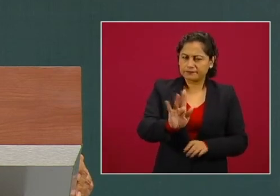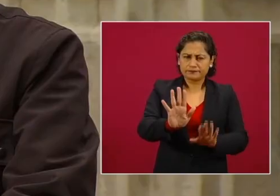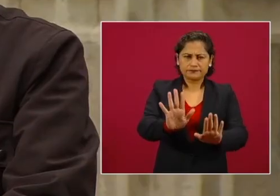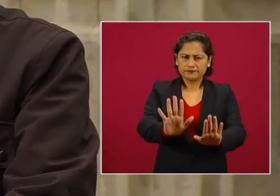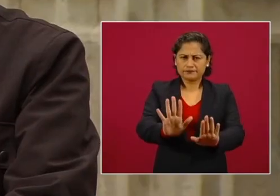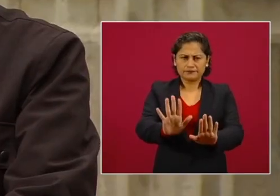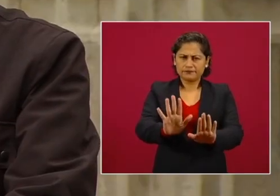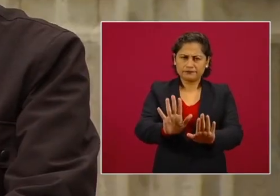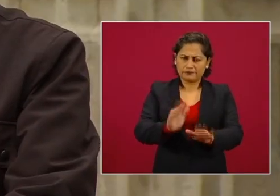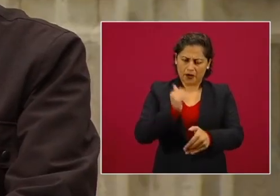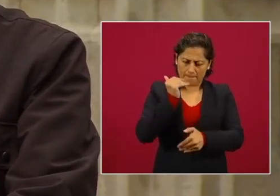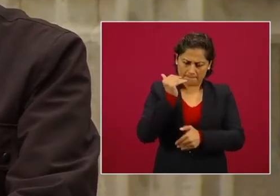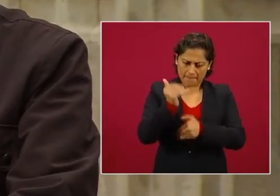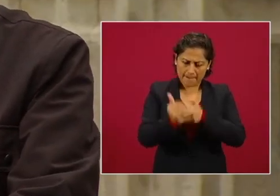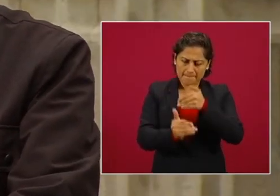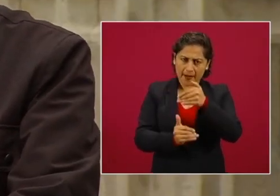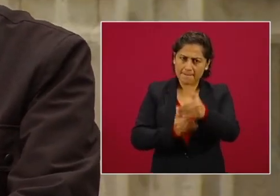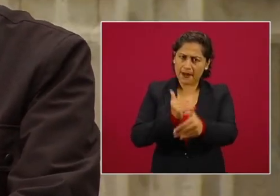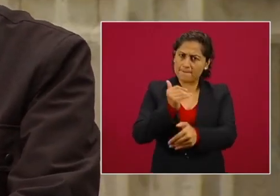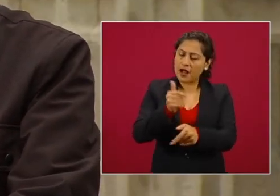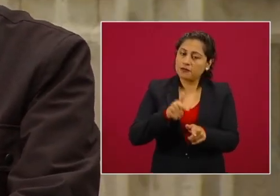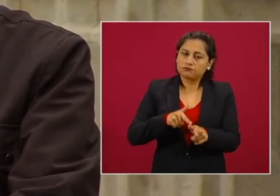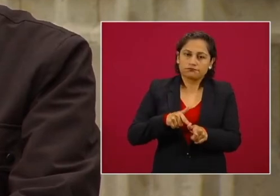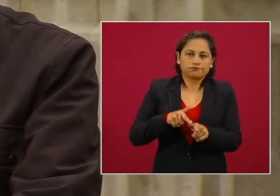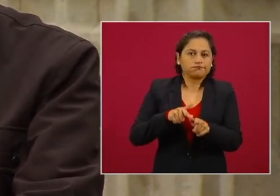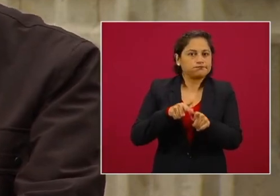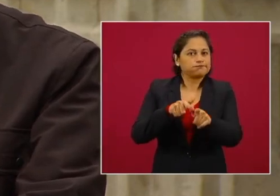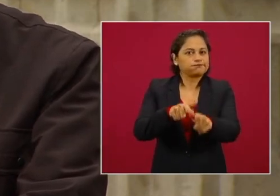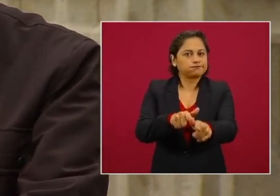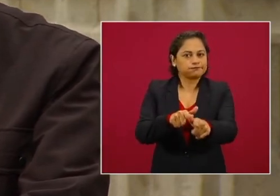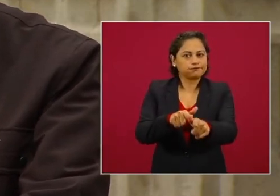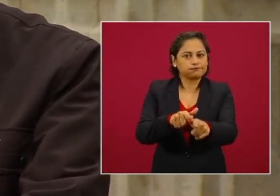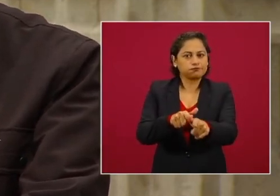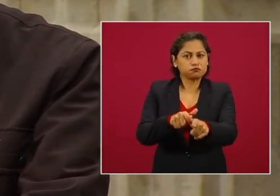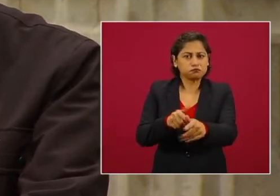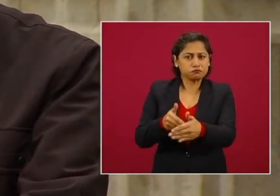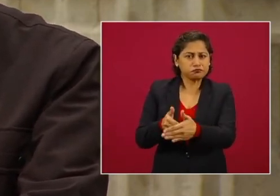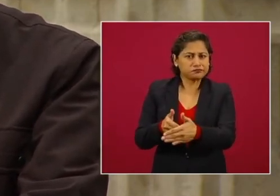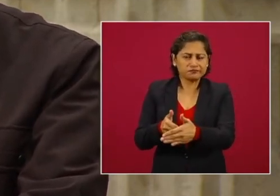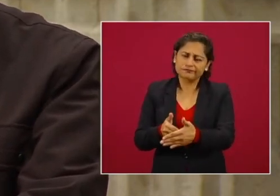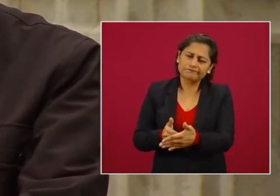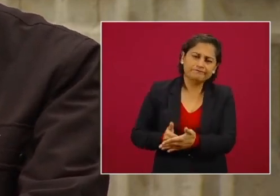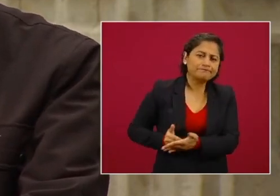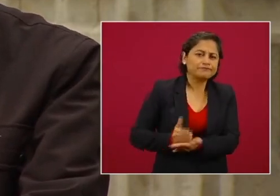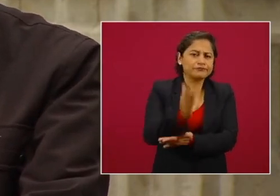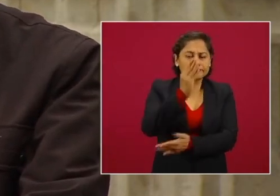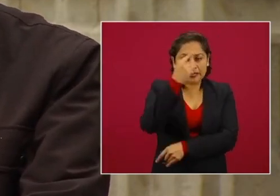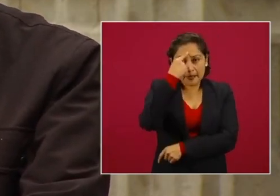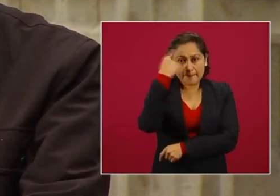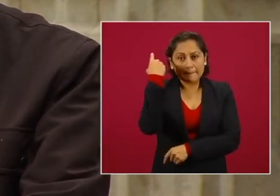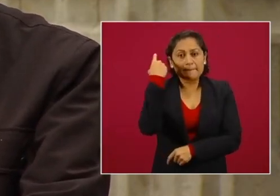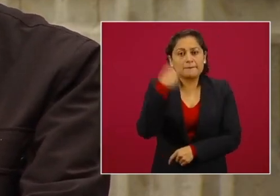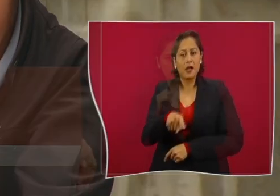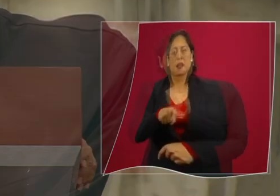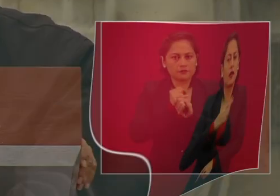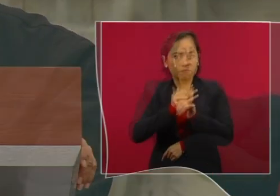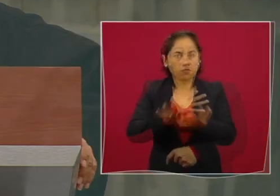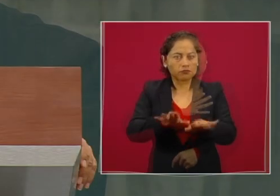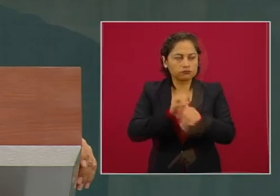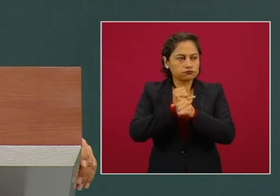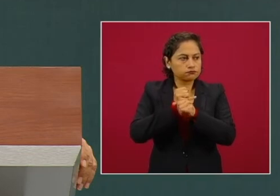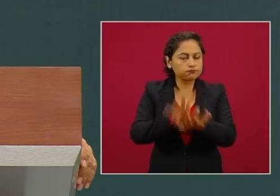de tener la voluntad que tenemos de que se haga justicia